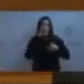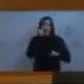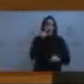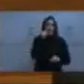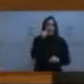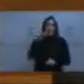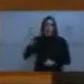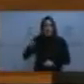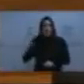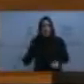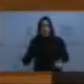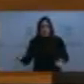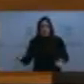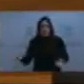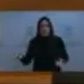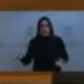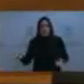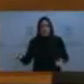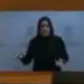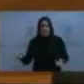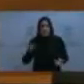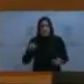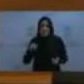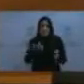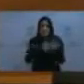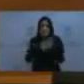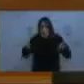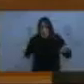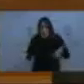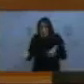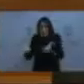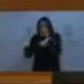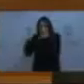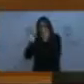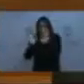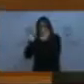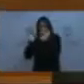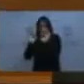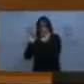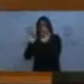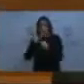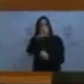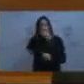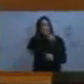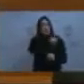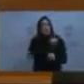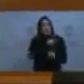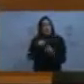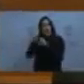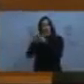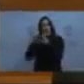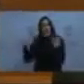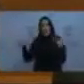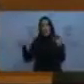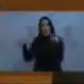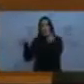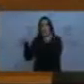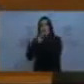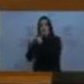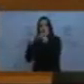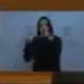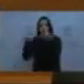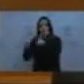urgencias. El área costera, con Llanes y Rabadesella, por ejemplo, se irá de viaje a Cabueñes, mientras la zona más interior, con Enfiesto, Cangas,